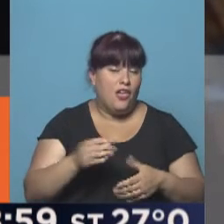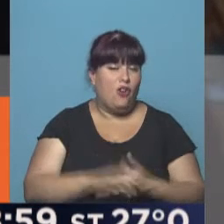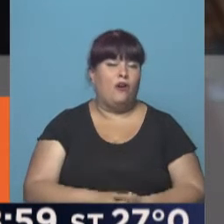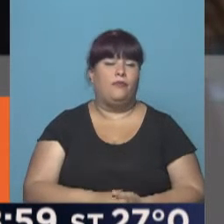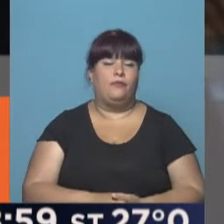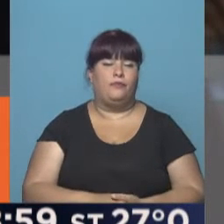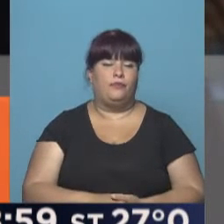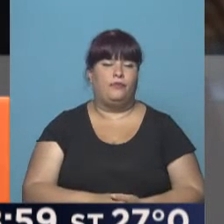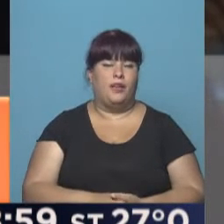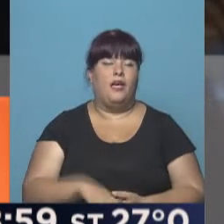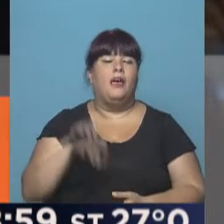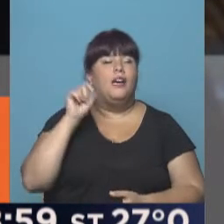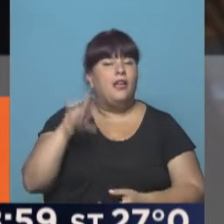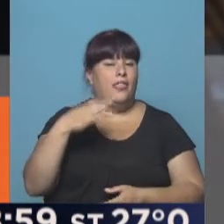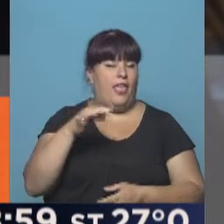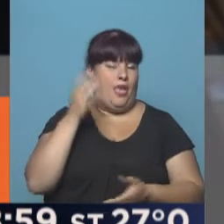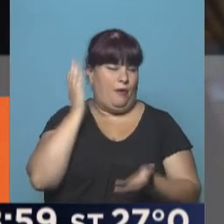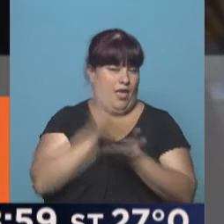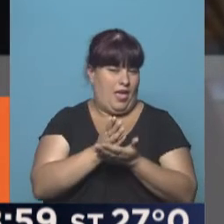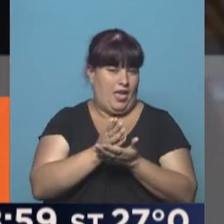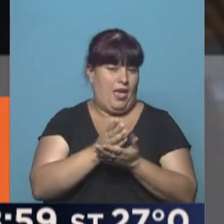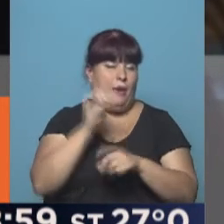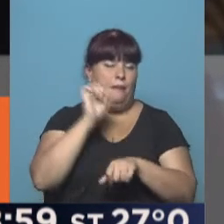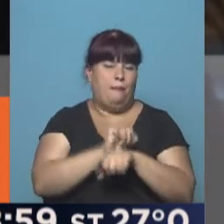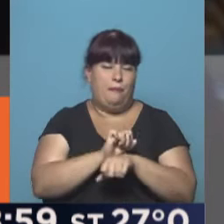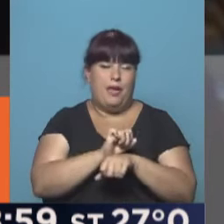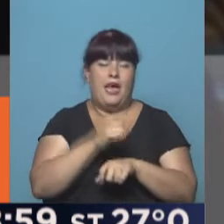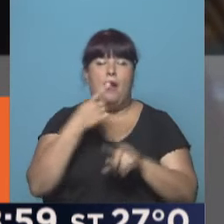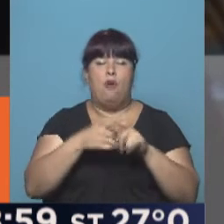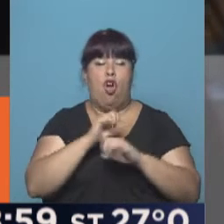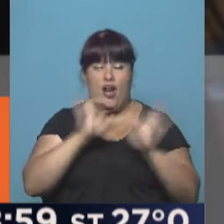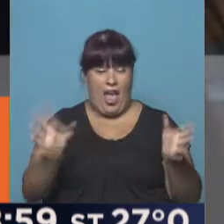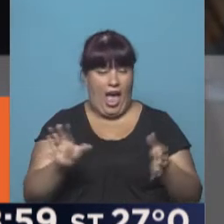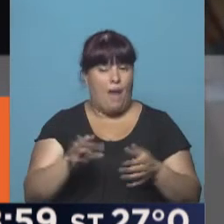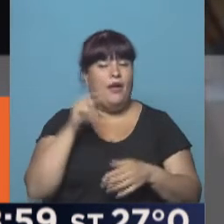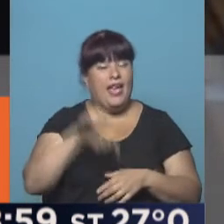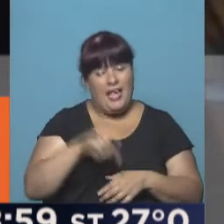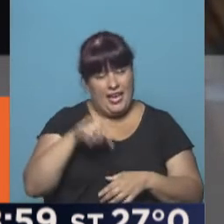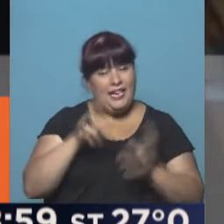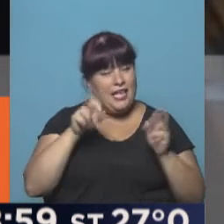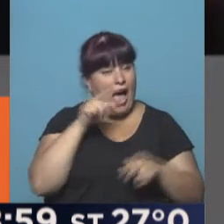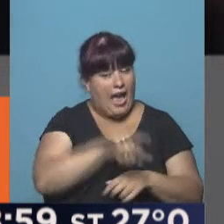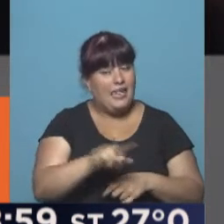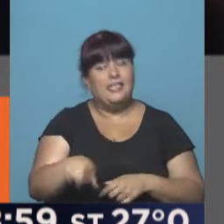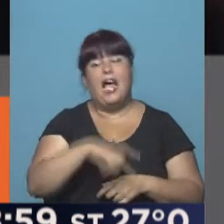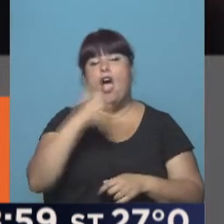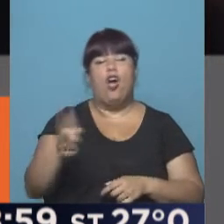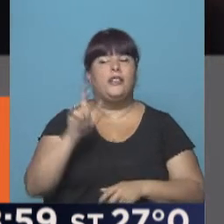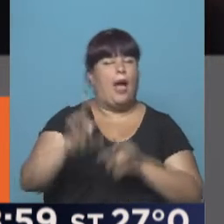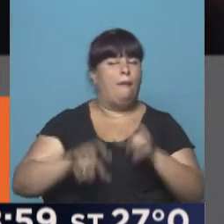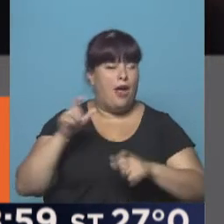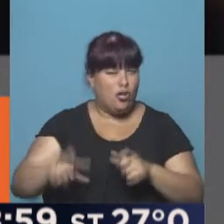de que corresponde la aplicación de una pena por daño agravado, en este caso a ella y a otras